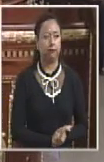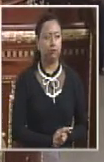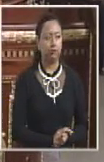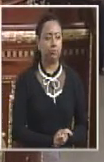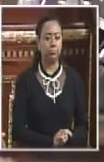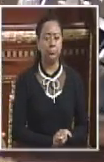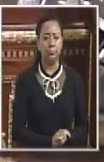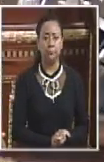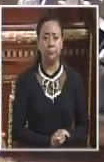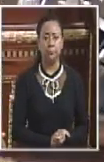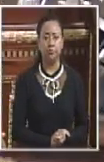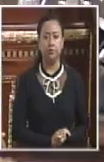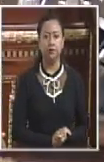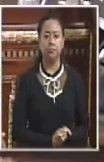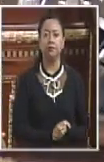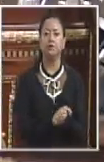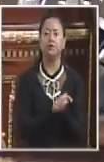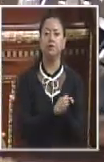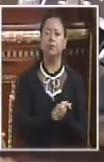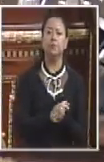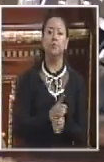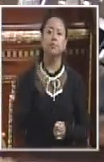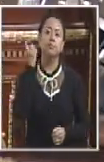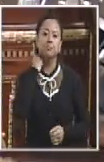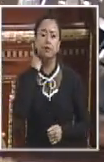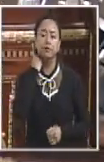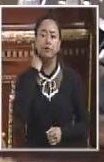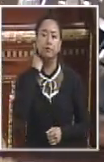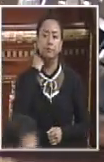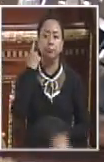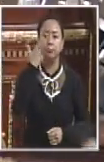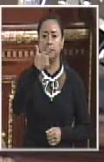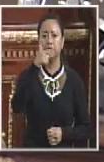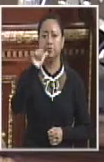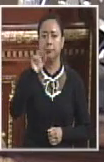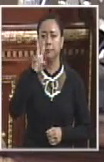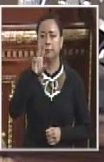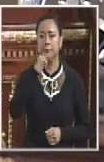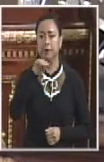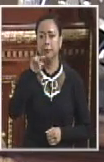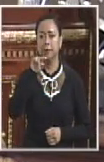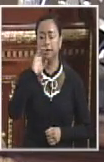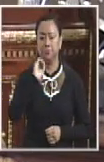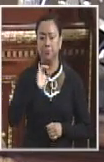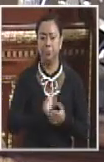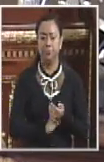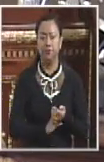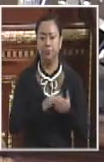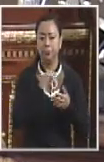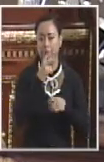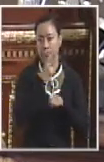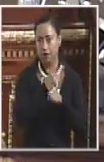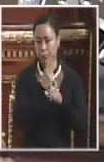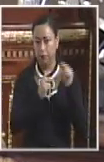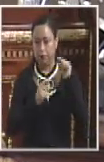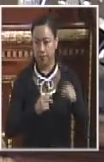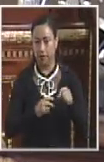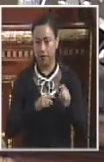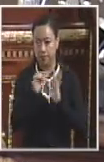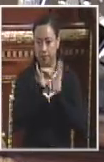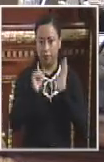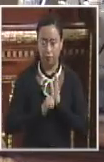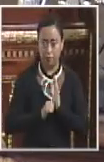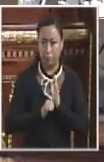Voy a dar lectura, diputado Gaviño, a la sección segunda, inclusión de asuntos, artículo 82,